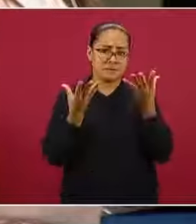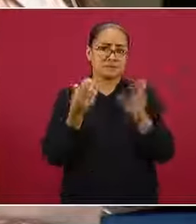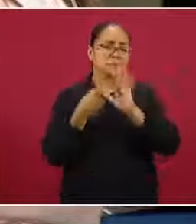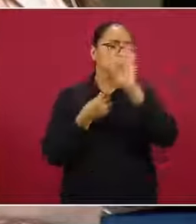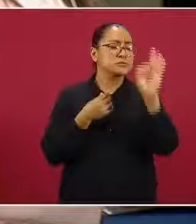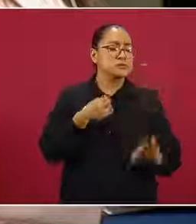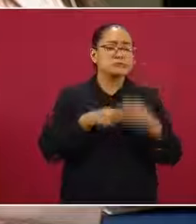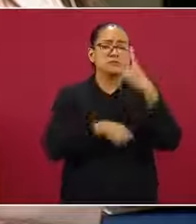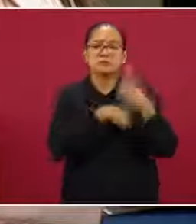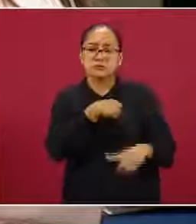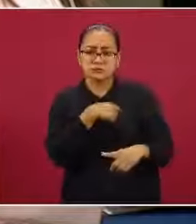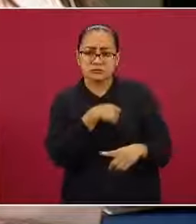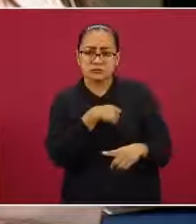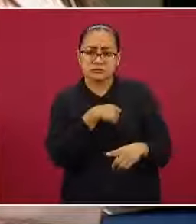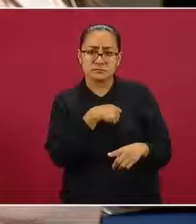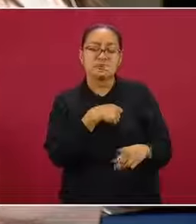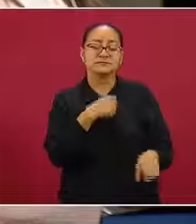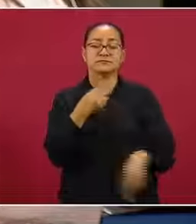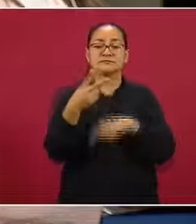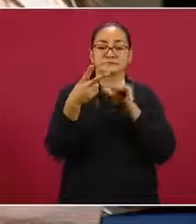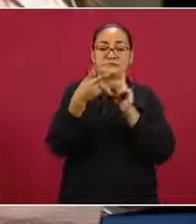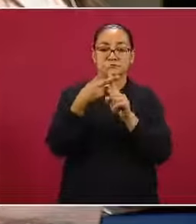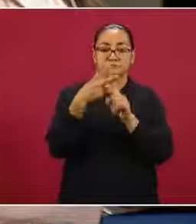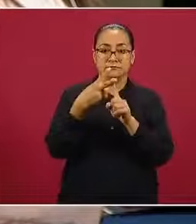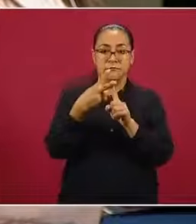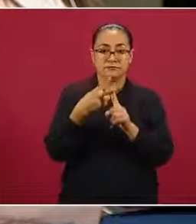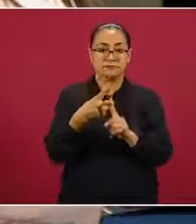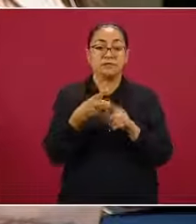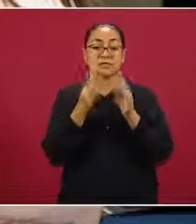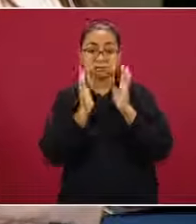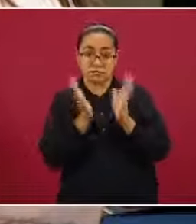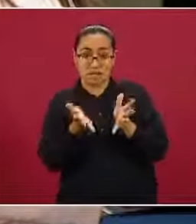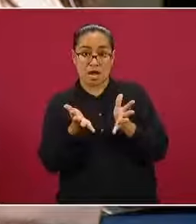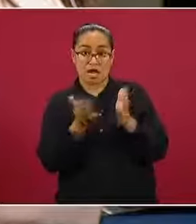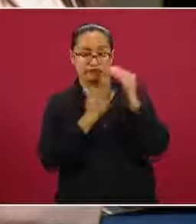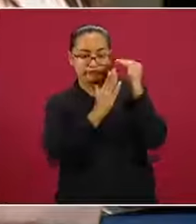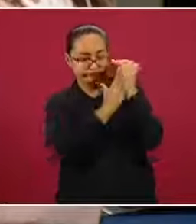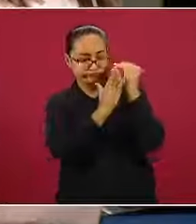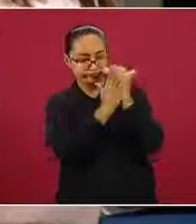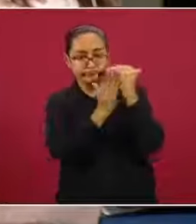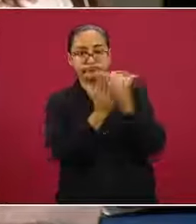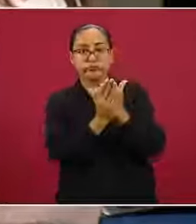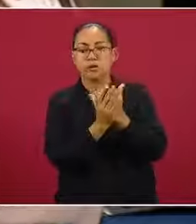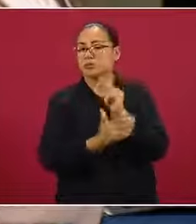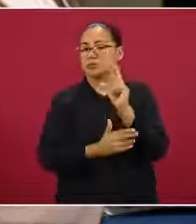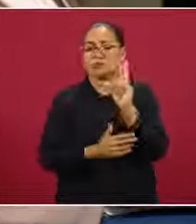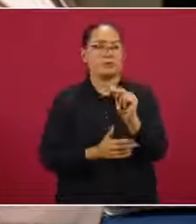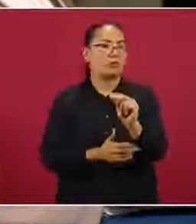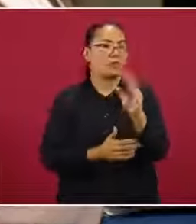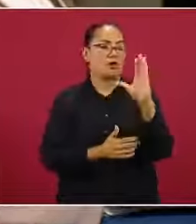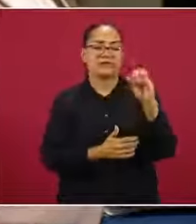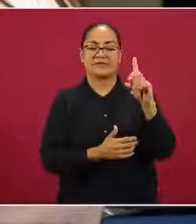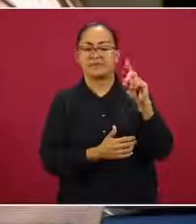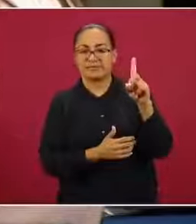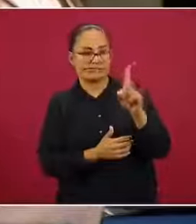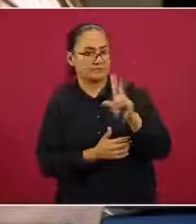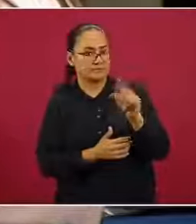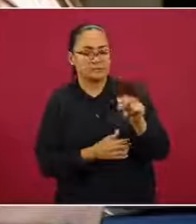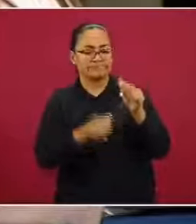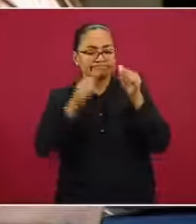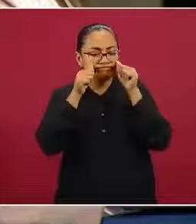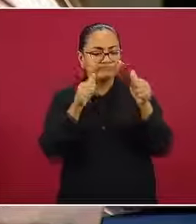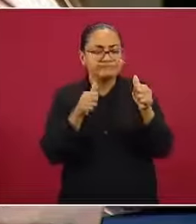Y quería también saber si nos puede detallar. Está muy general, entonces sería importante. Y el riesgo